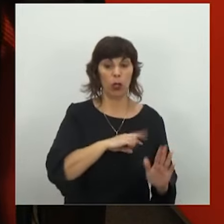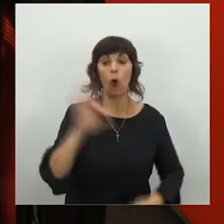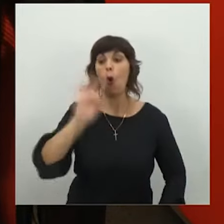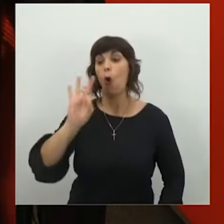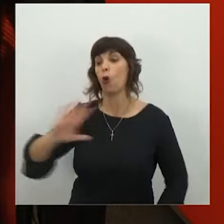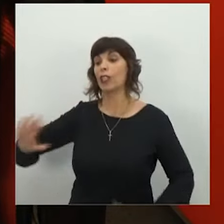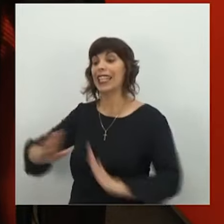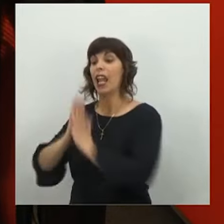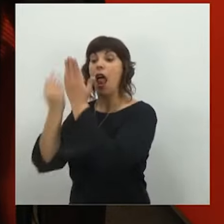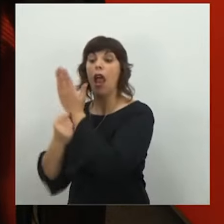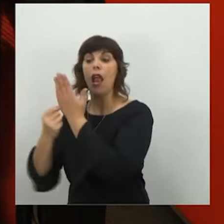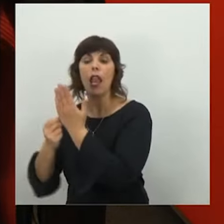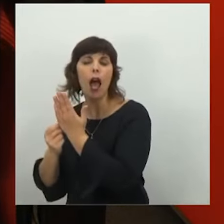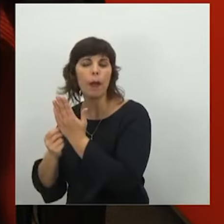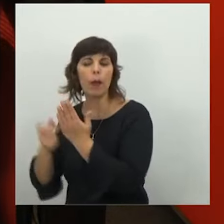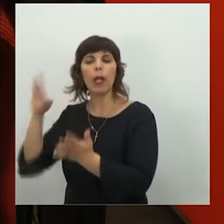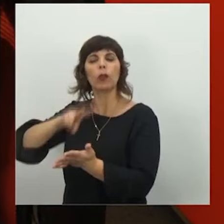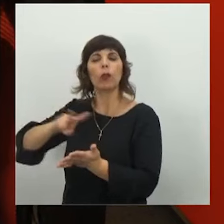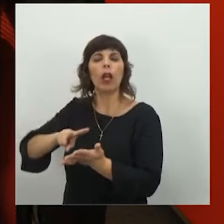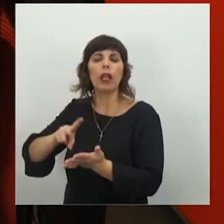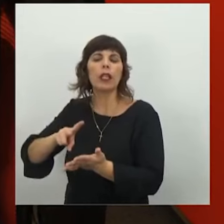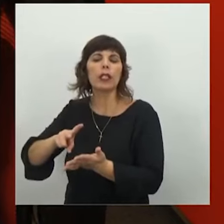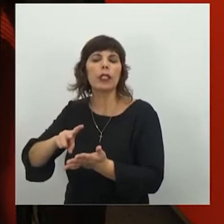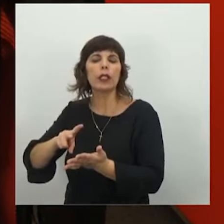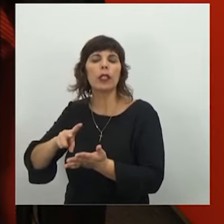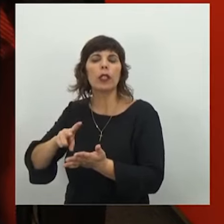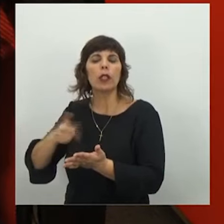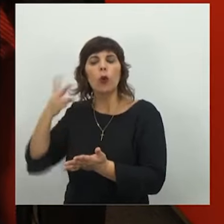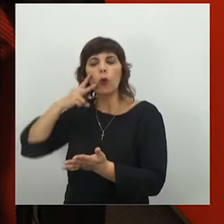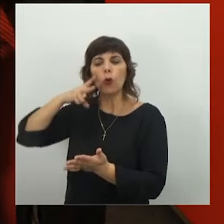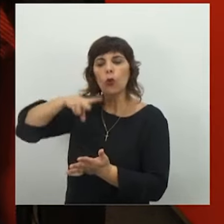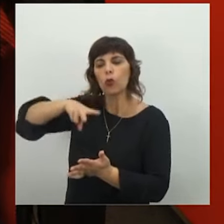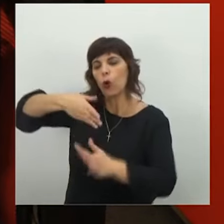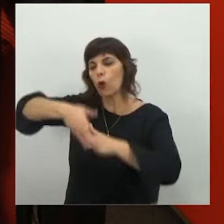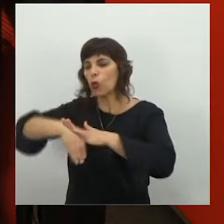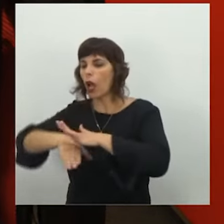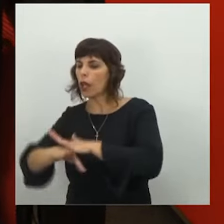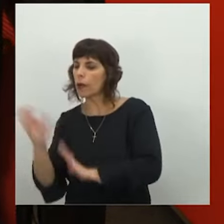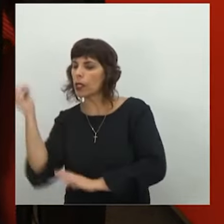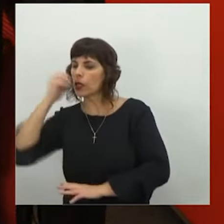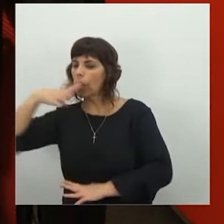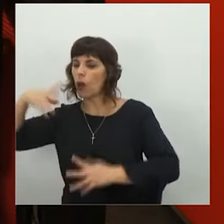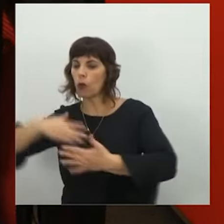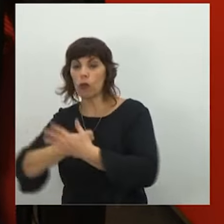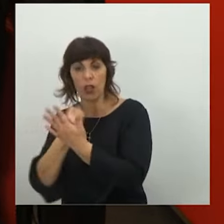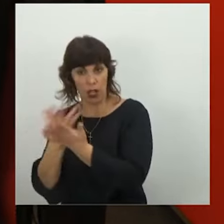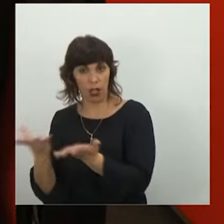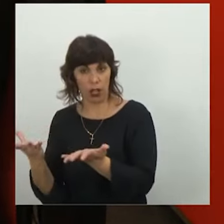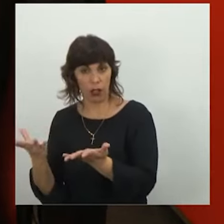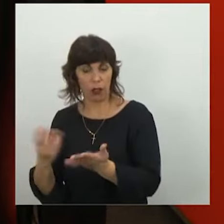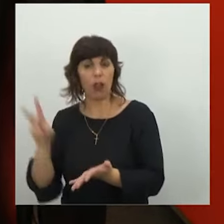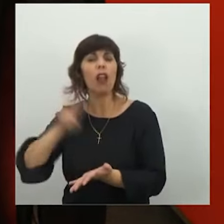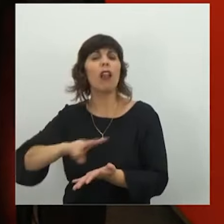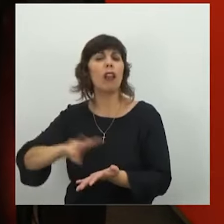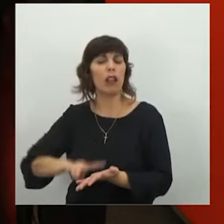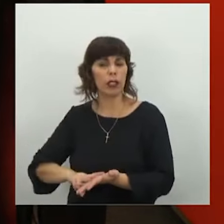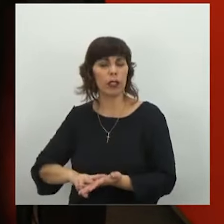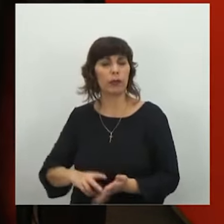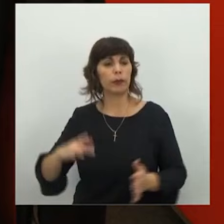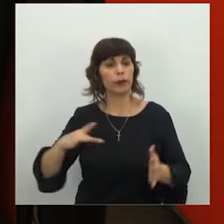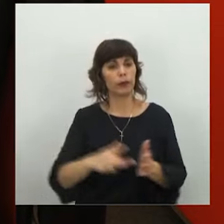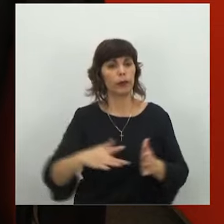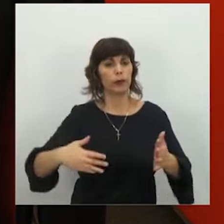Biblia bajo esos ojos alumbrados de la gracia. En el último gran día de la